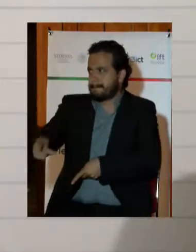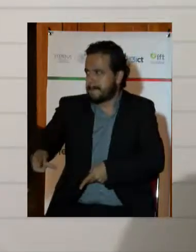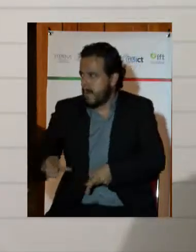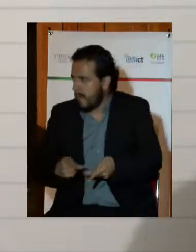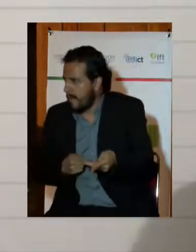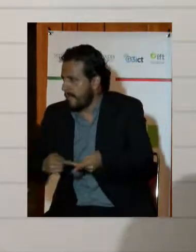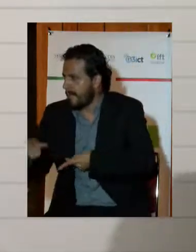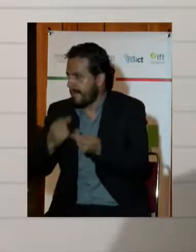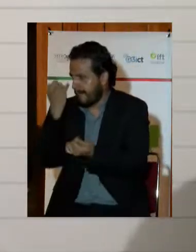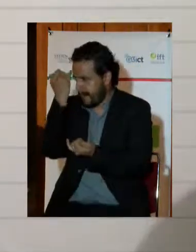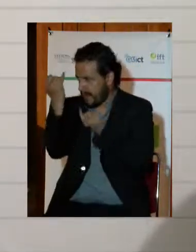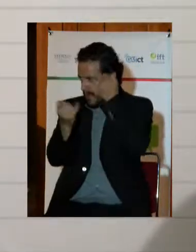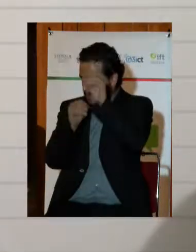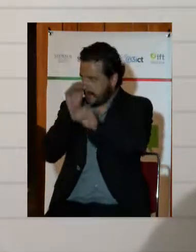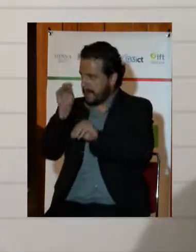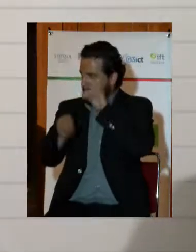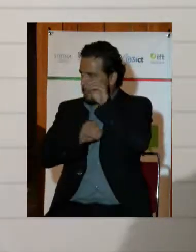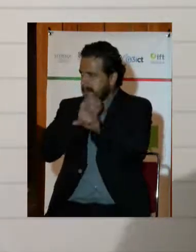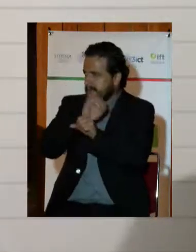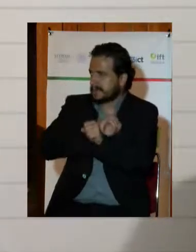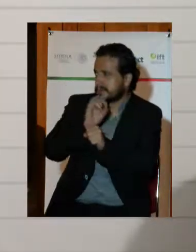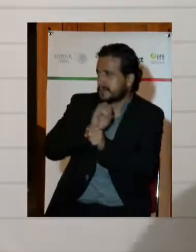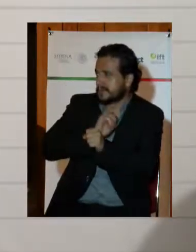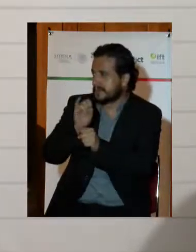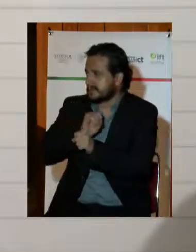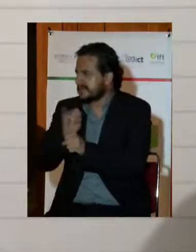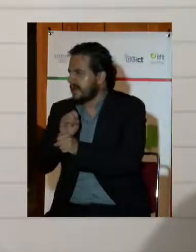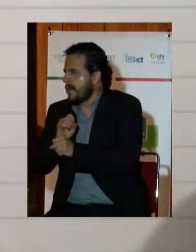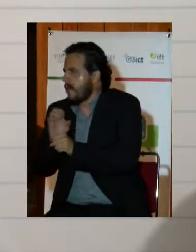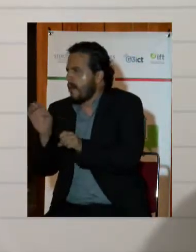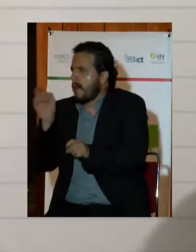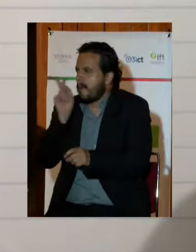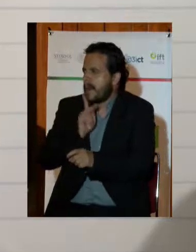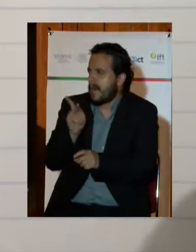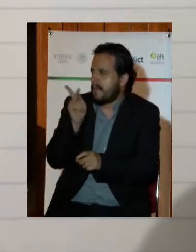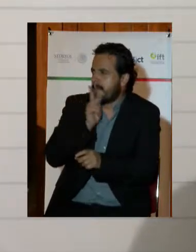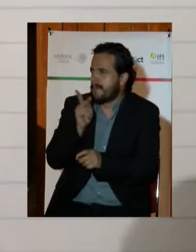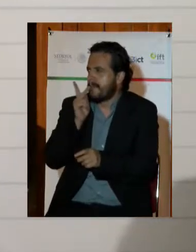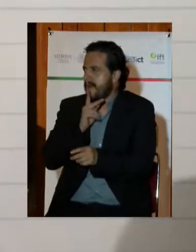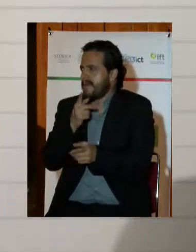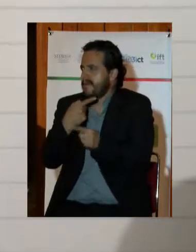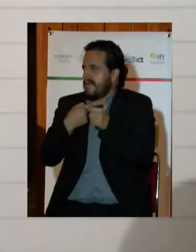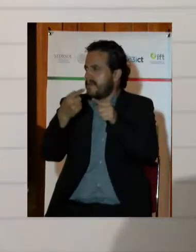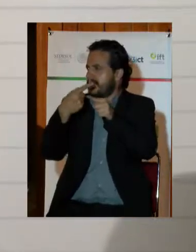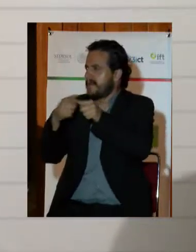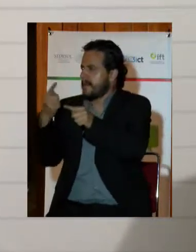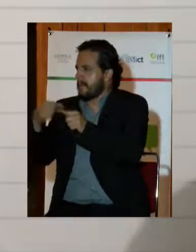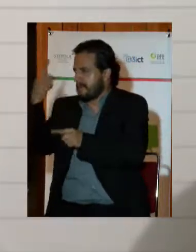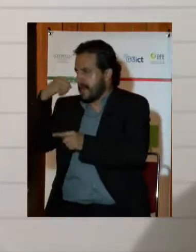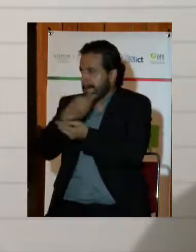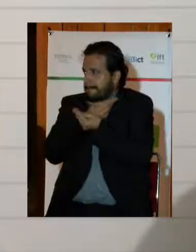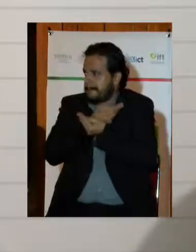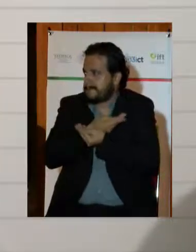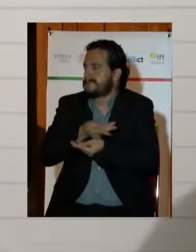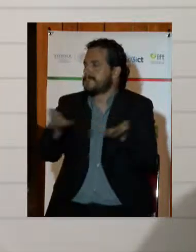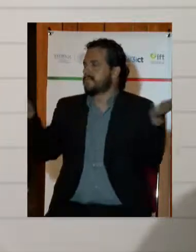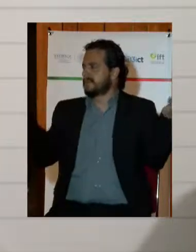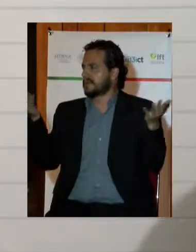la investigación, el desarrollo, las pruebas y la documentación. Y con cada nuevo sistema